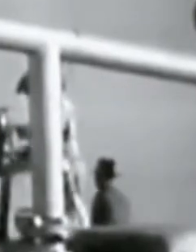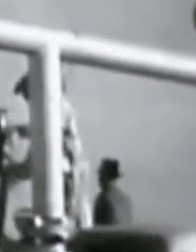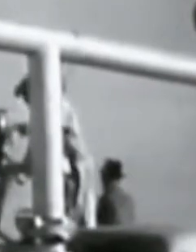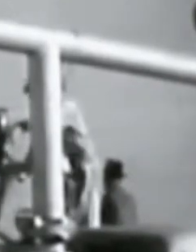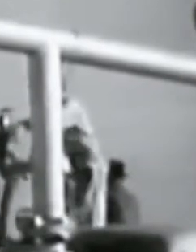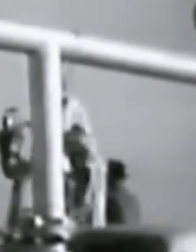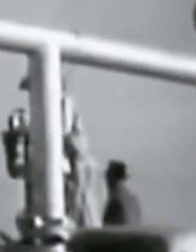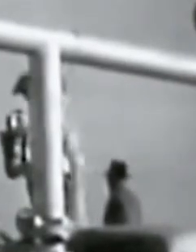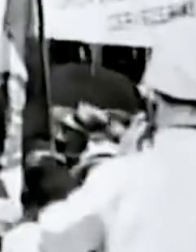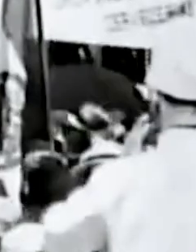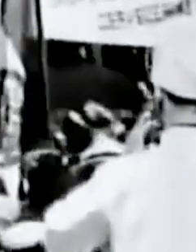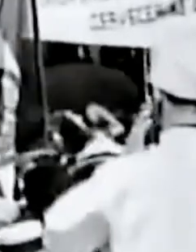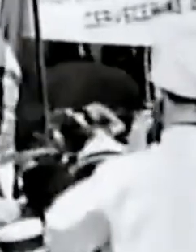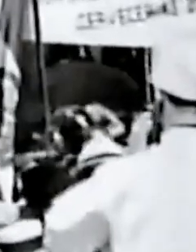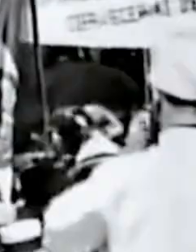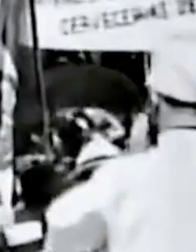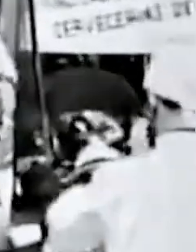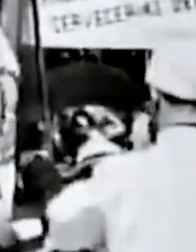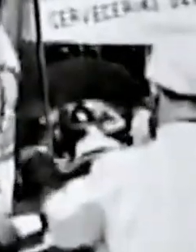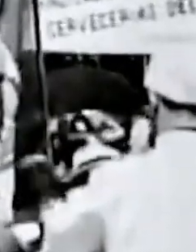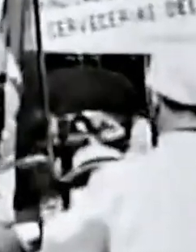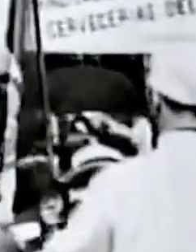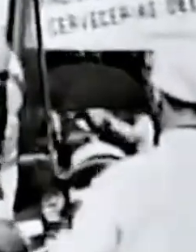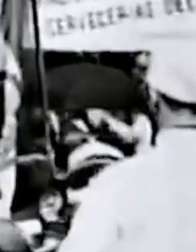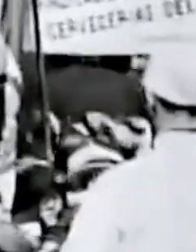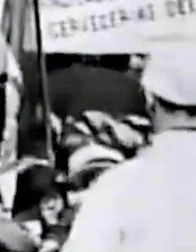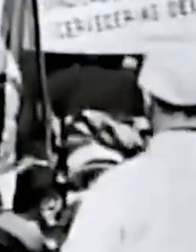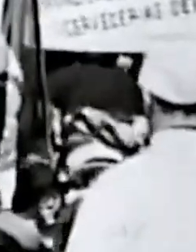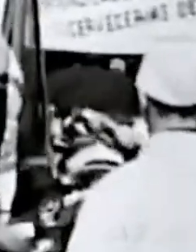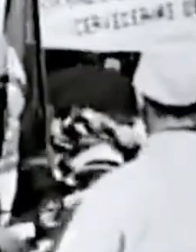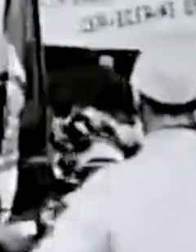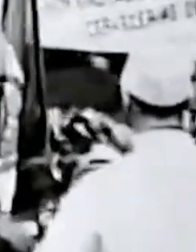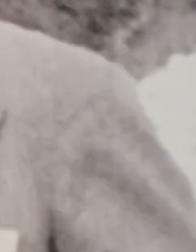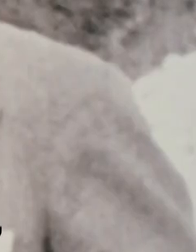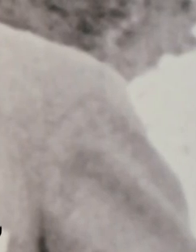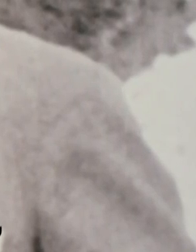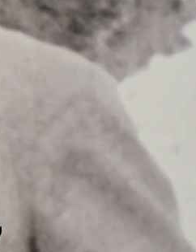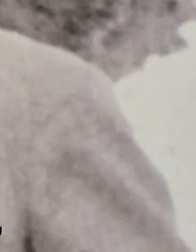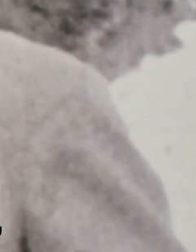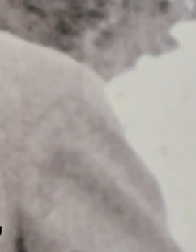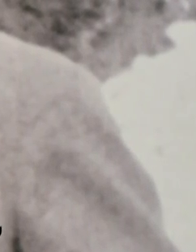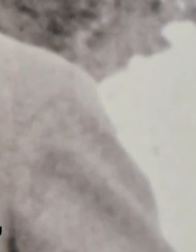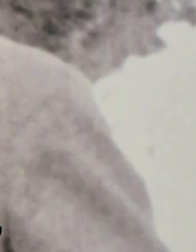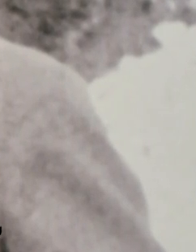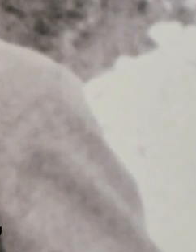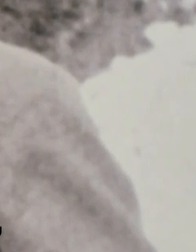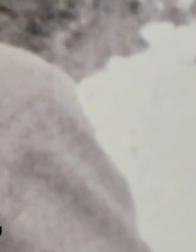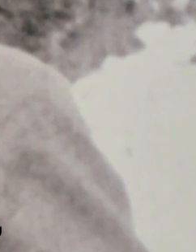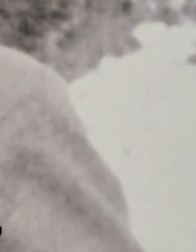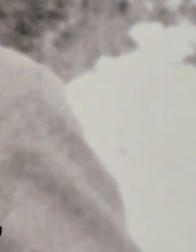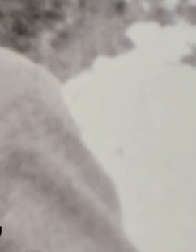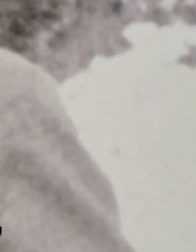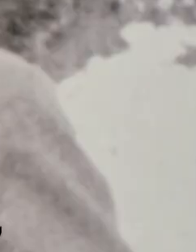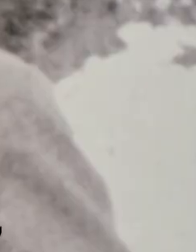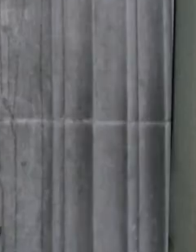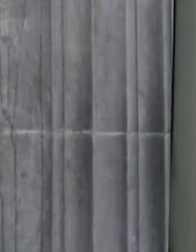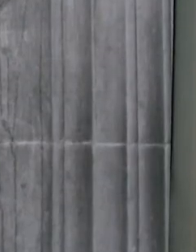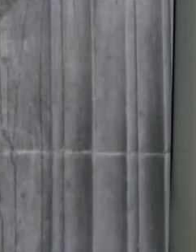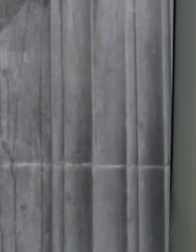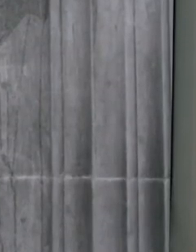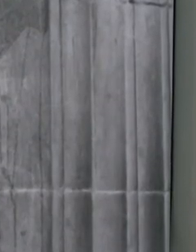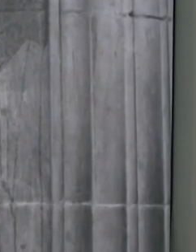En todas estas medidas, Cárdenas contó con el apoyo decidido del pueblo, que lo sentía como un mandatario austero,